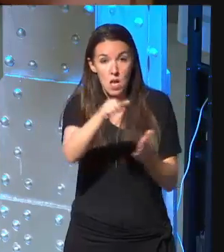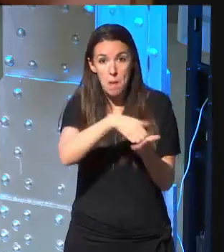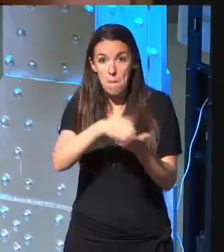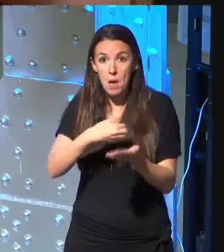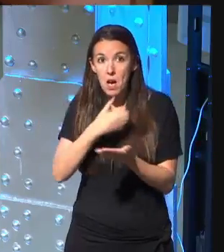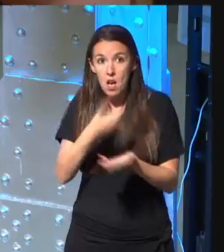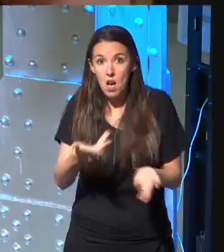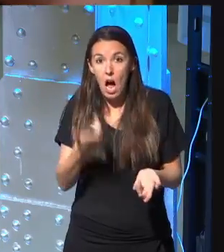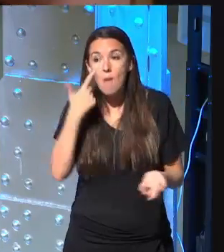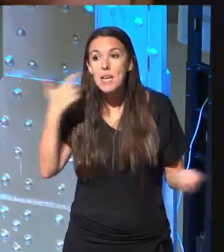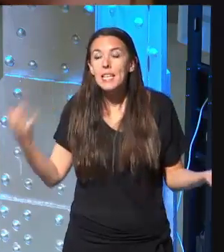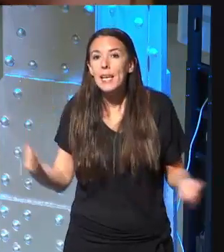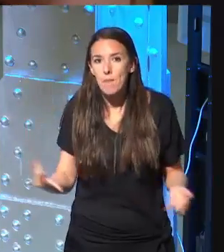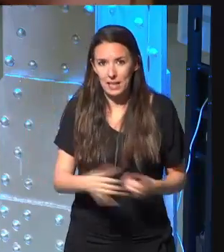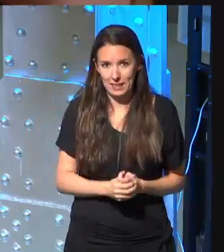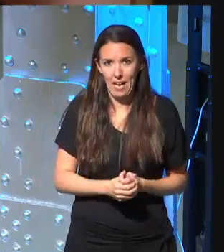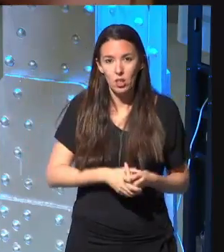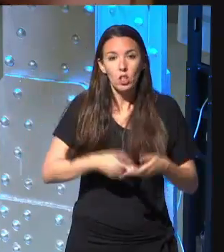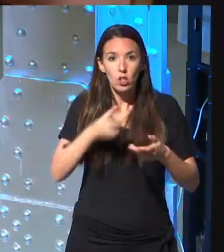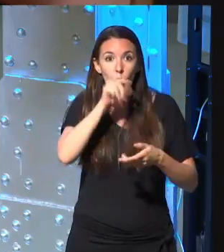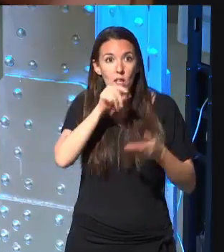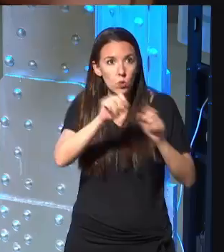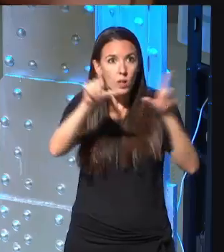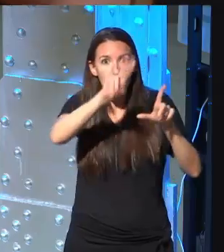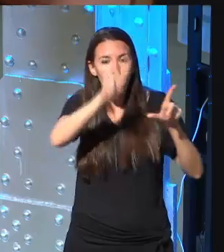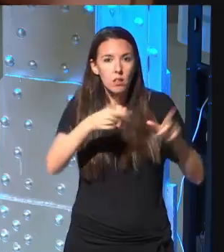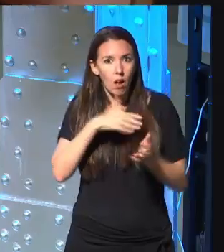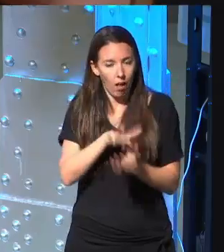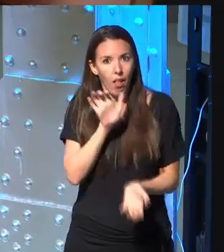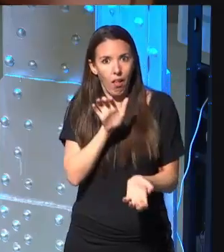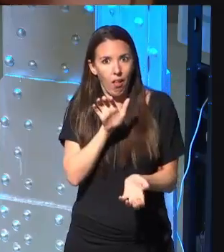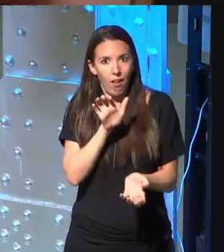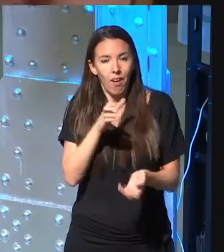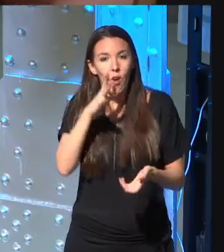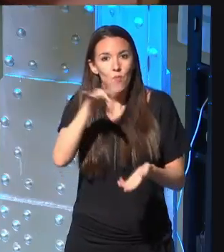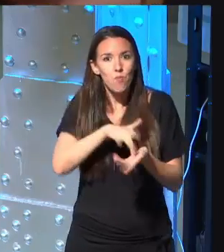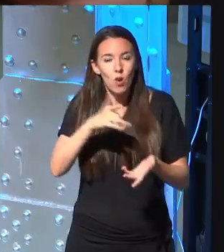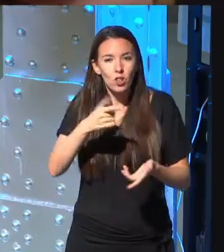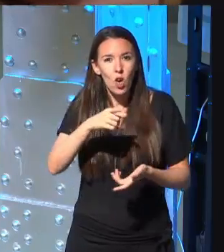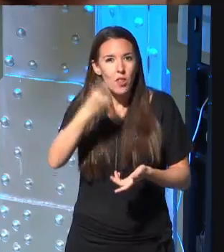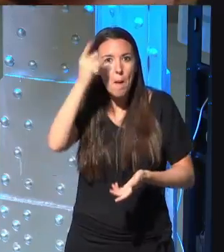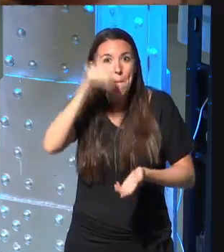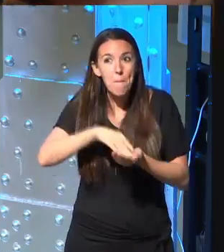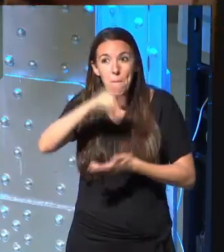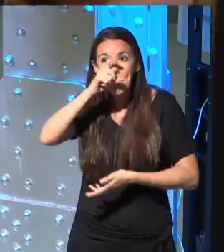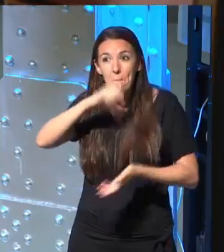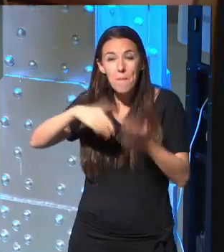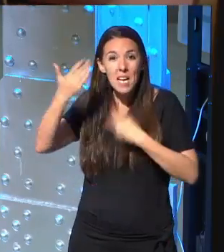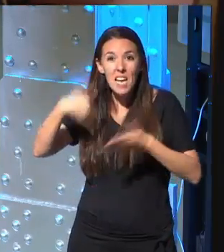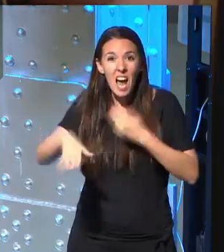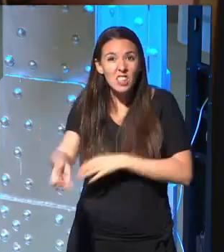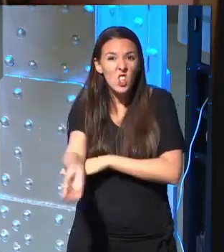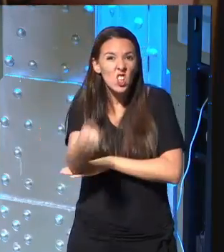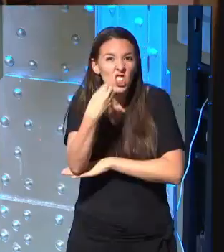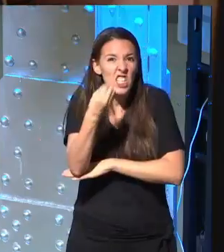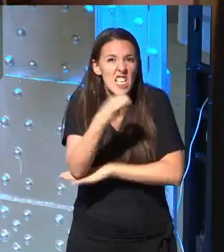de América, voy a ver qué ha pasado. Y la verdad es que todavía sigo con la boca abierta, porque yo escribí un libro hace 1000 años y no me hizo caso ni el tato.